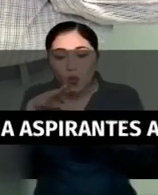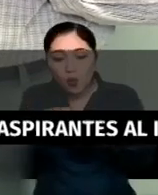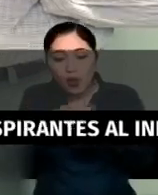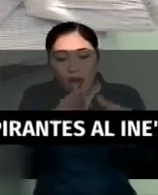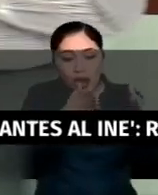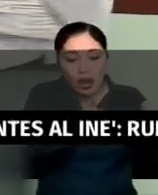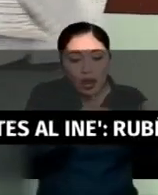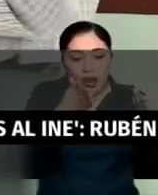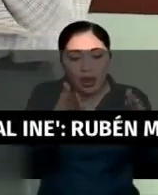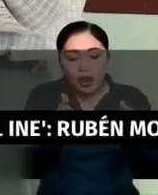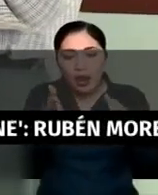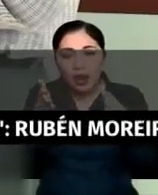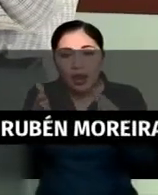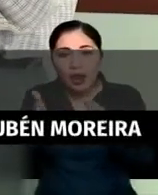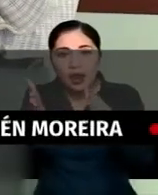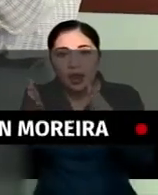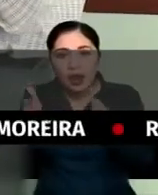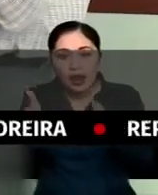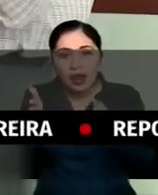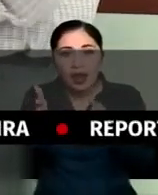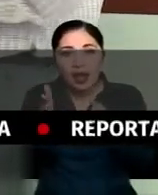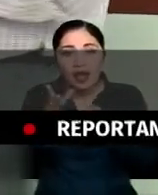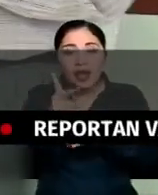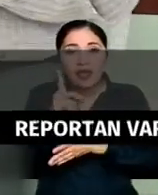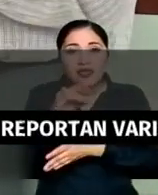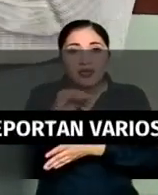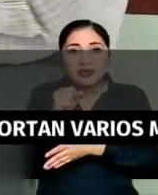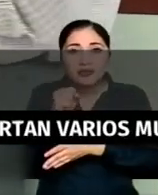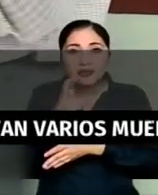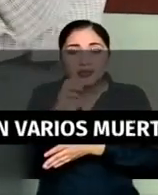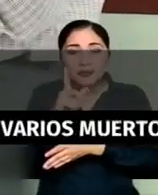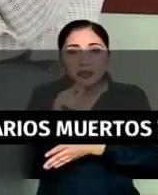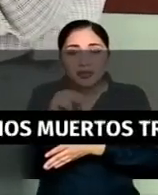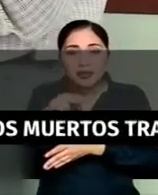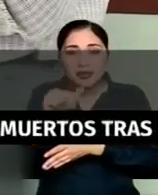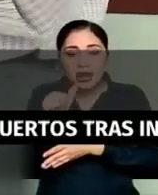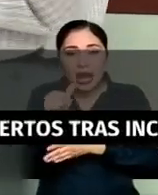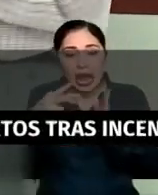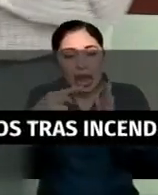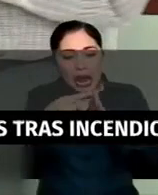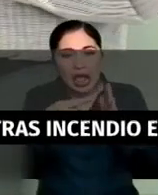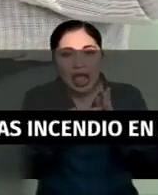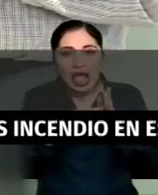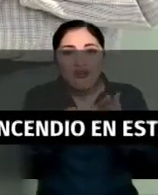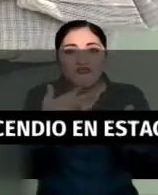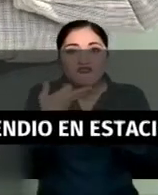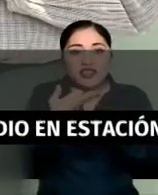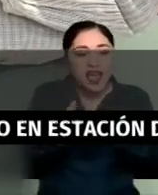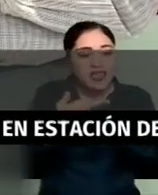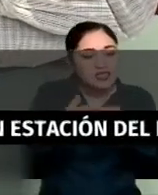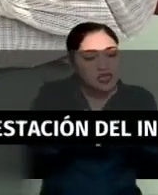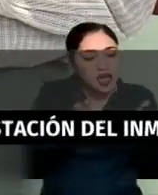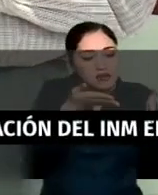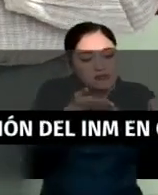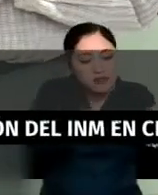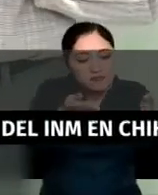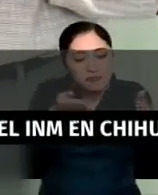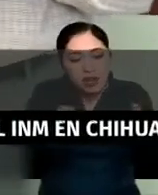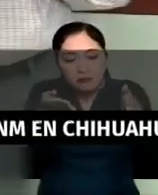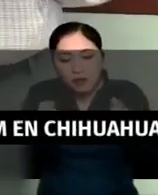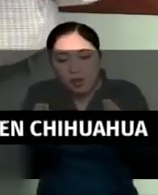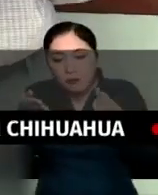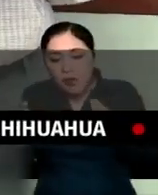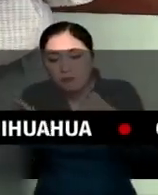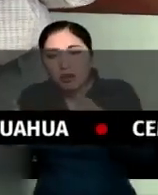de pagos a la federación por 640 millones 731 mil pesos que es dinero que debe